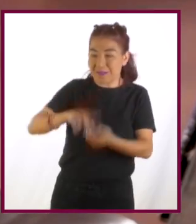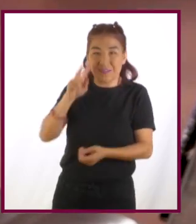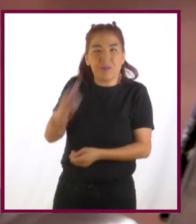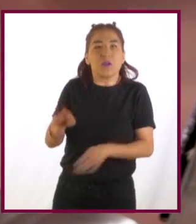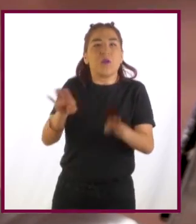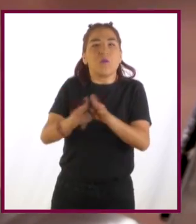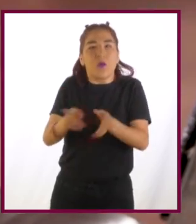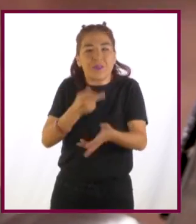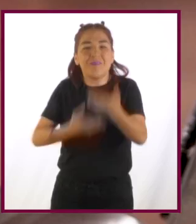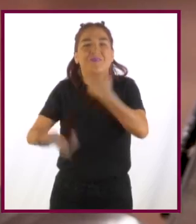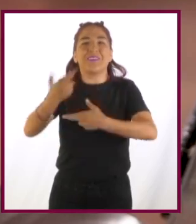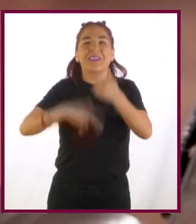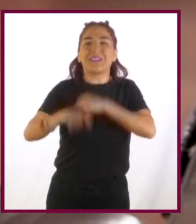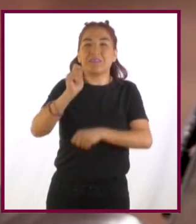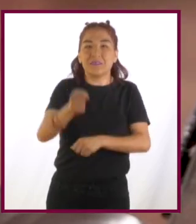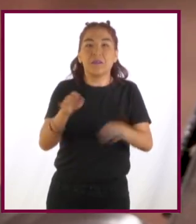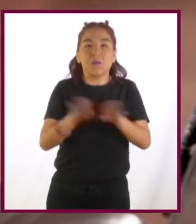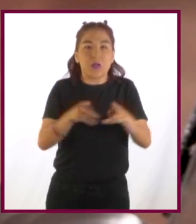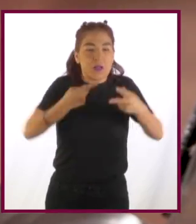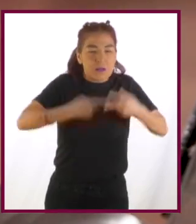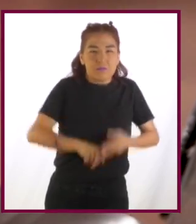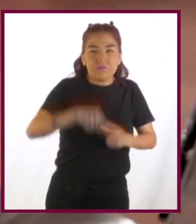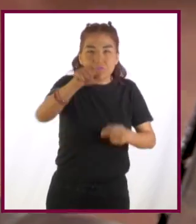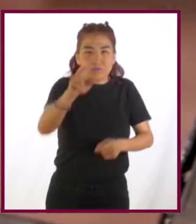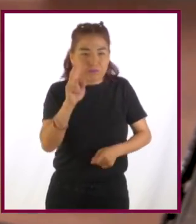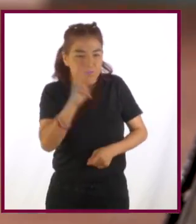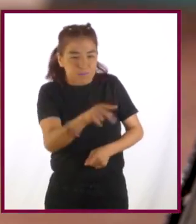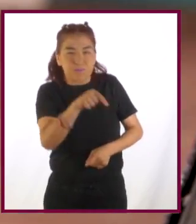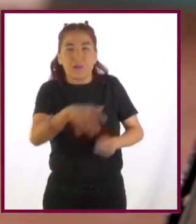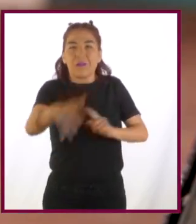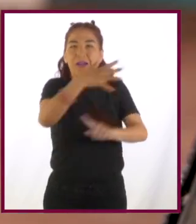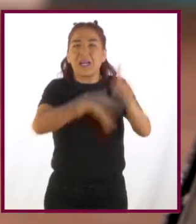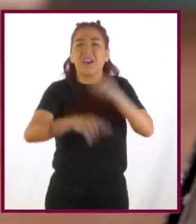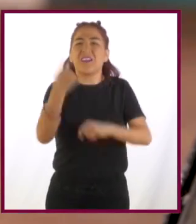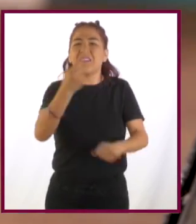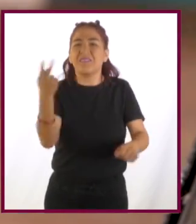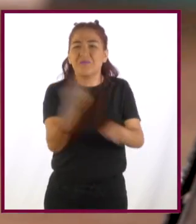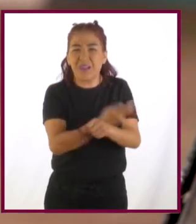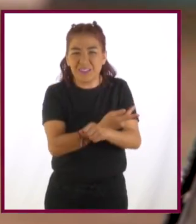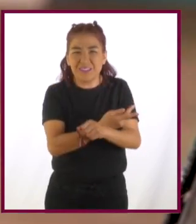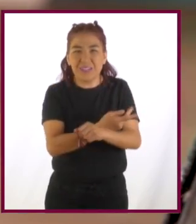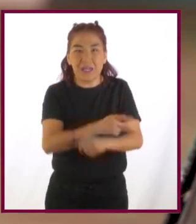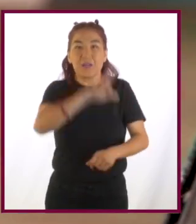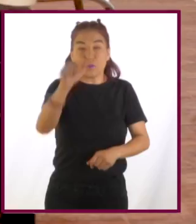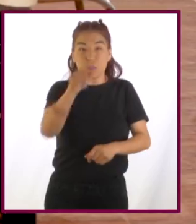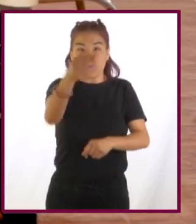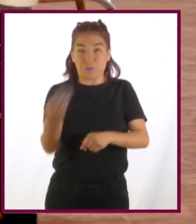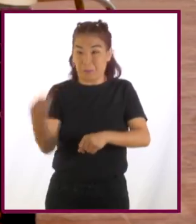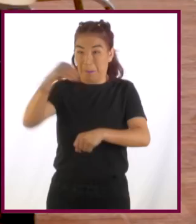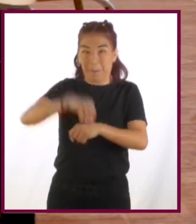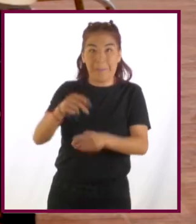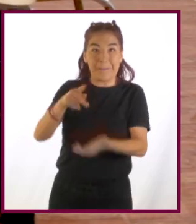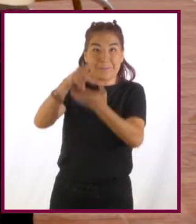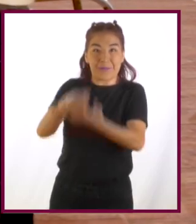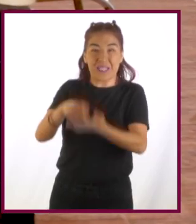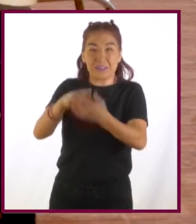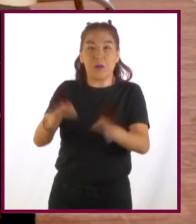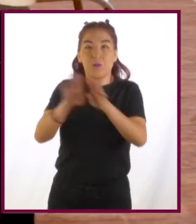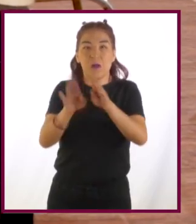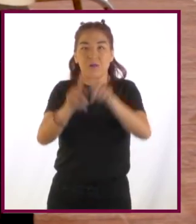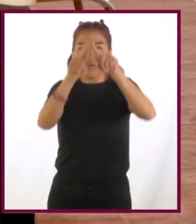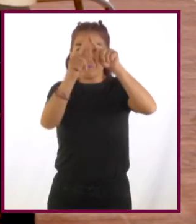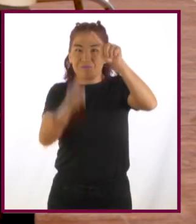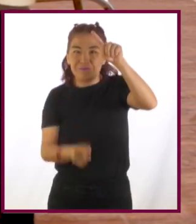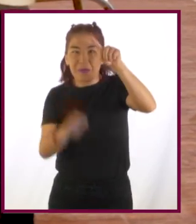en las consecuencias que estos tienen, en que todos inician observando algo que ocurre a nuestro alrededor. Al poner el peso de